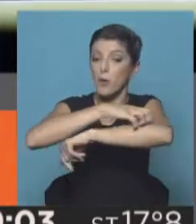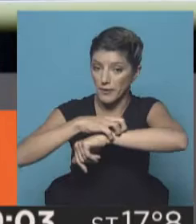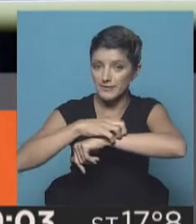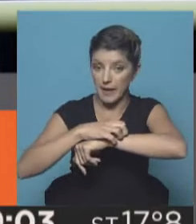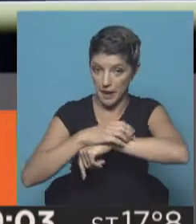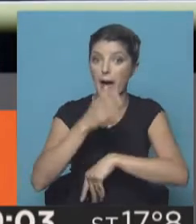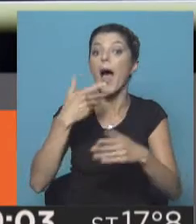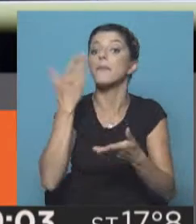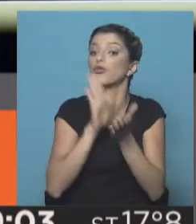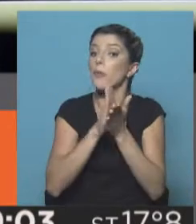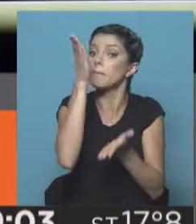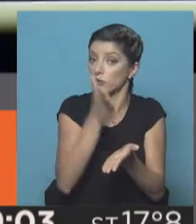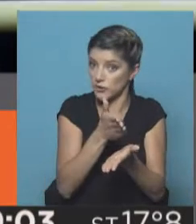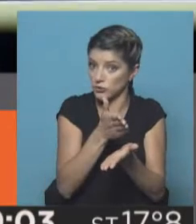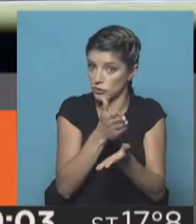porcentuales, hogares